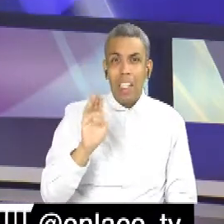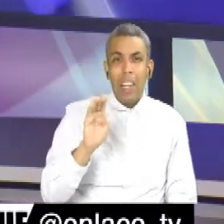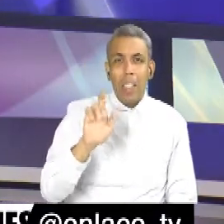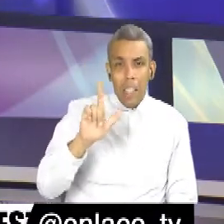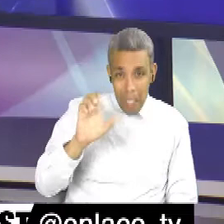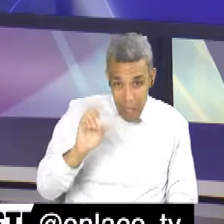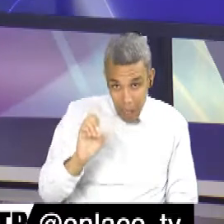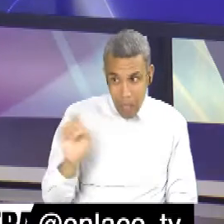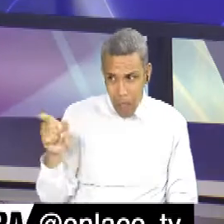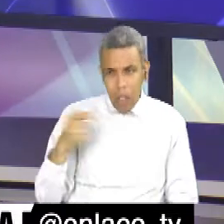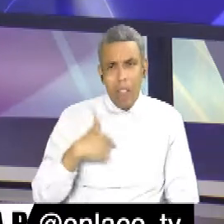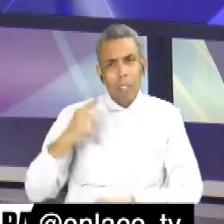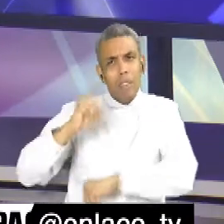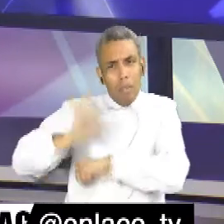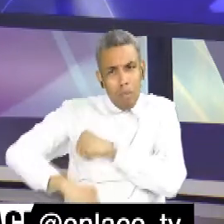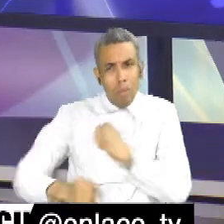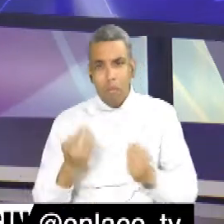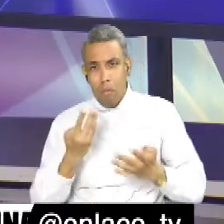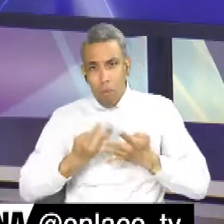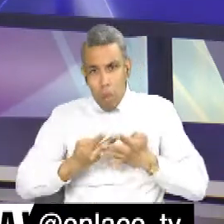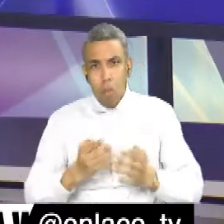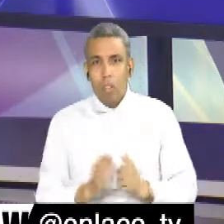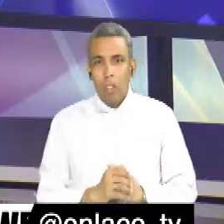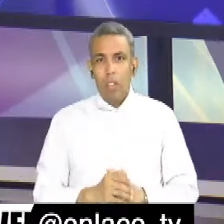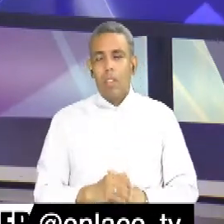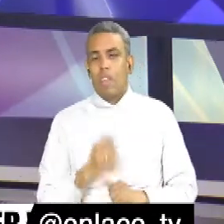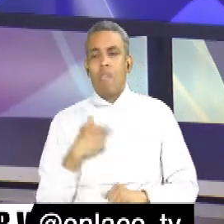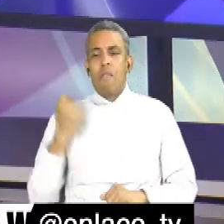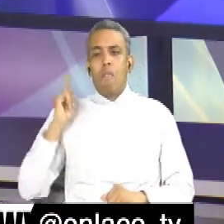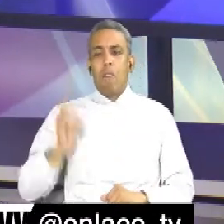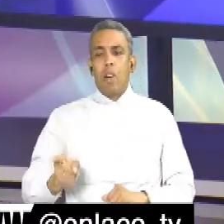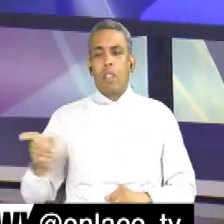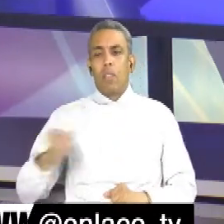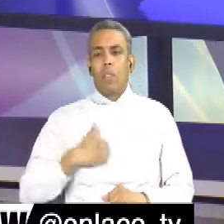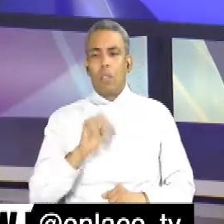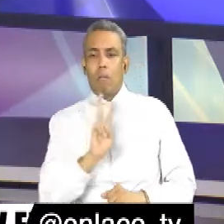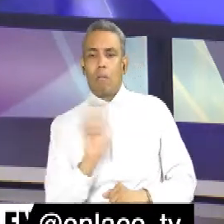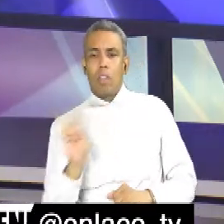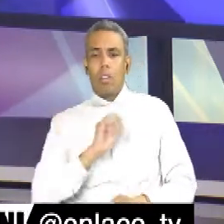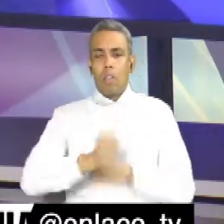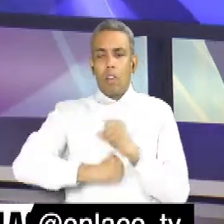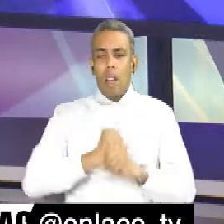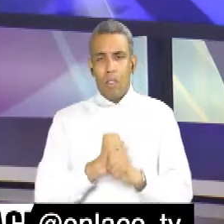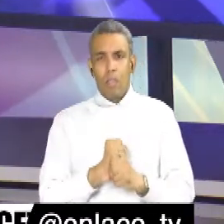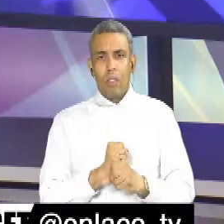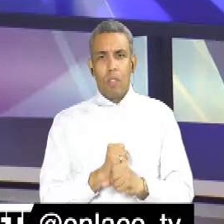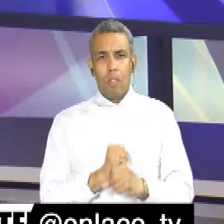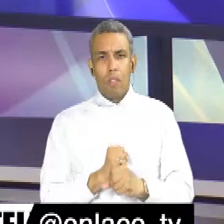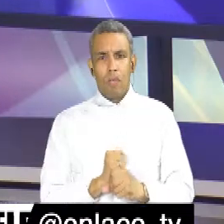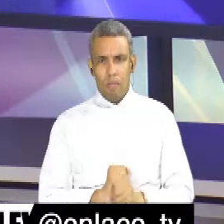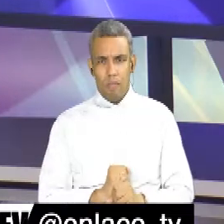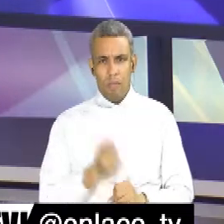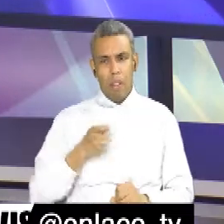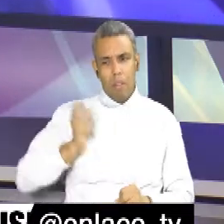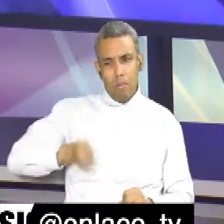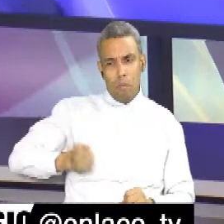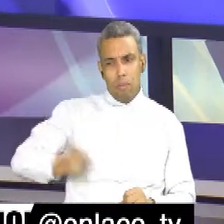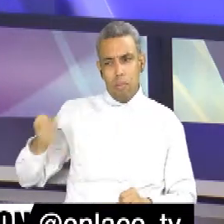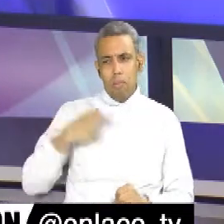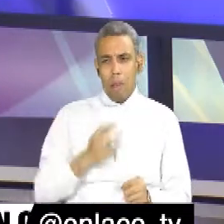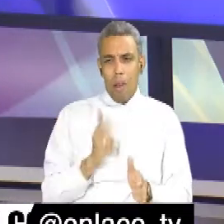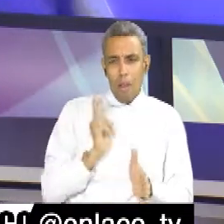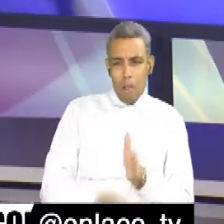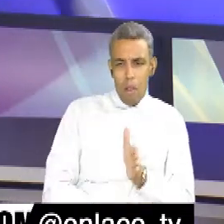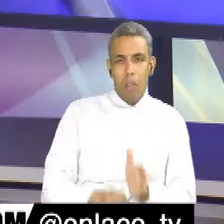de Bogotá, luego de que el fiscal 22 de la Unidad Antiterrorismo, William Pacheco Granados, le imputara el delito de homicidio por el asesinato